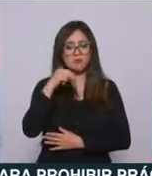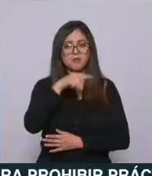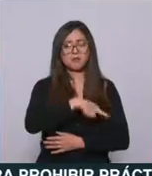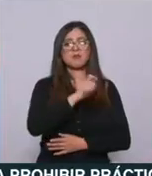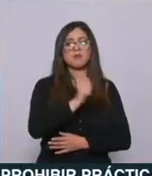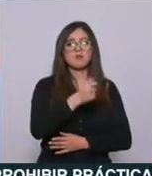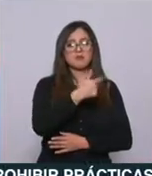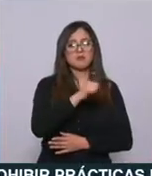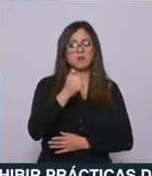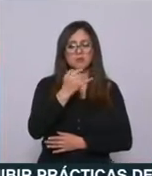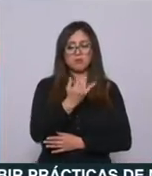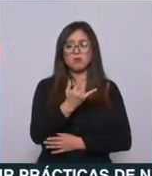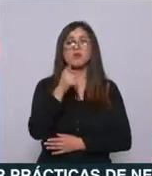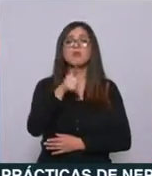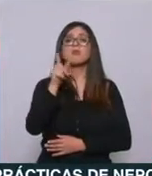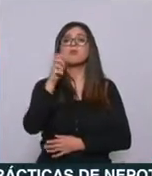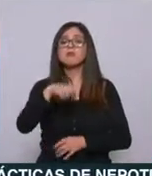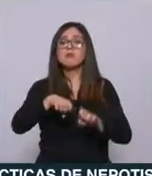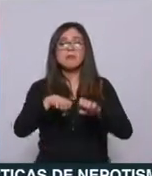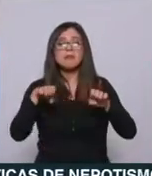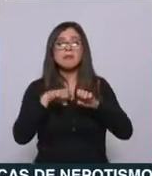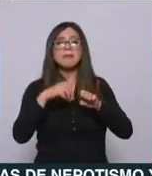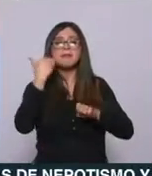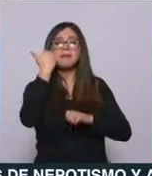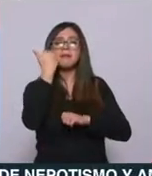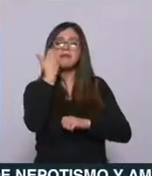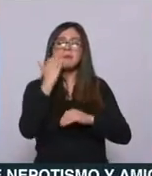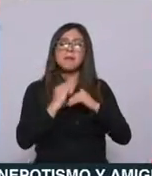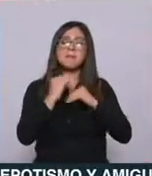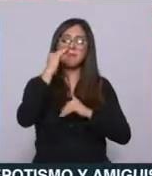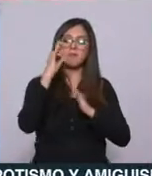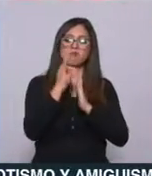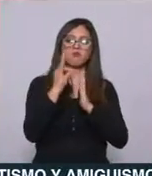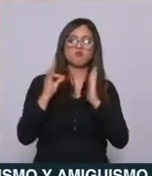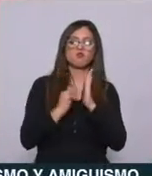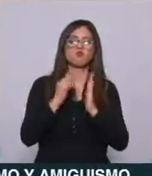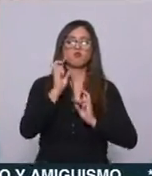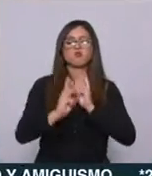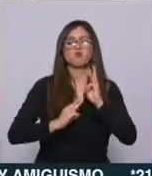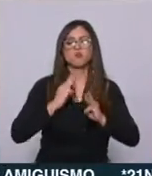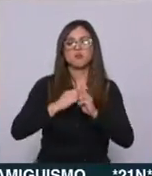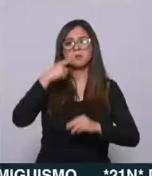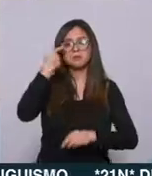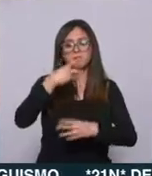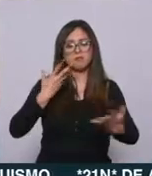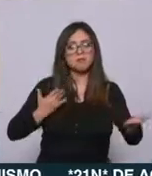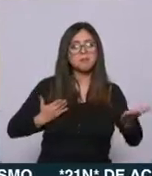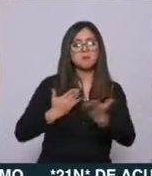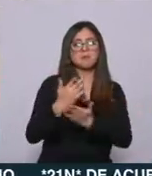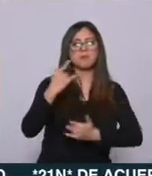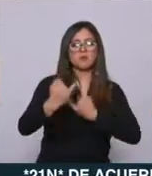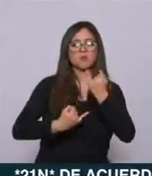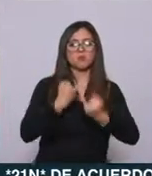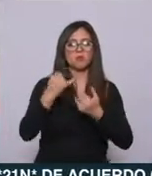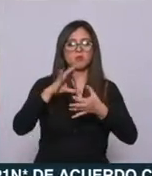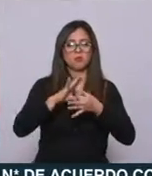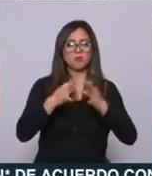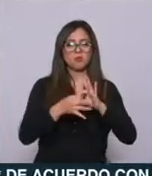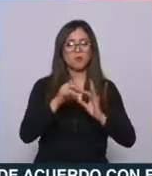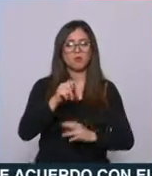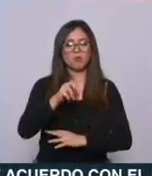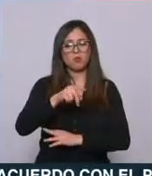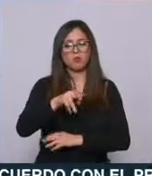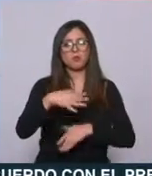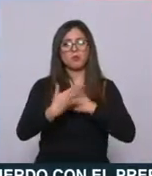El seleccionado nacional buscará sumar la mayor cantidad de unidades en el ranking mundial para entrar de manera directa a los Juegos Olímpicos de Tokio